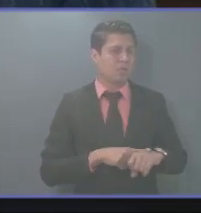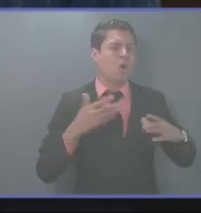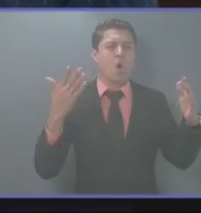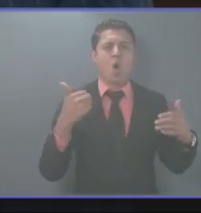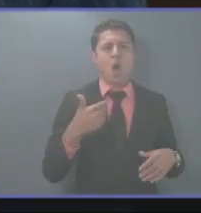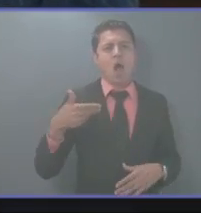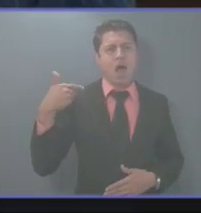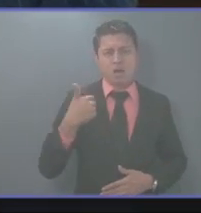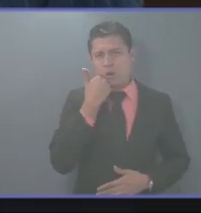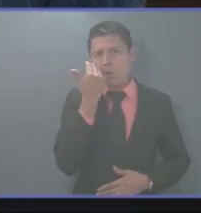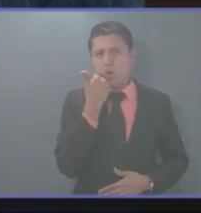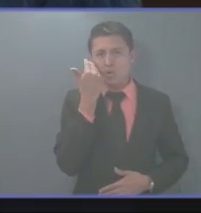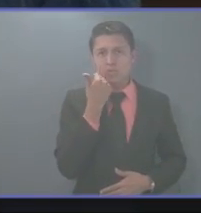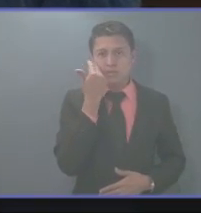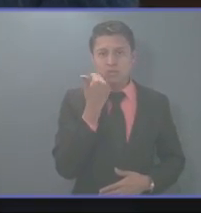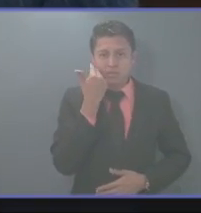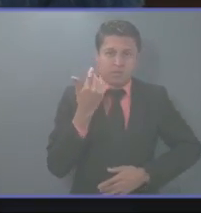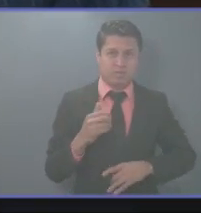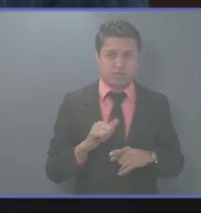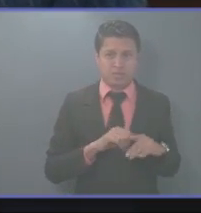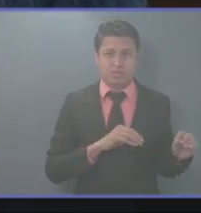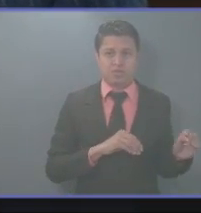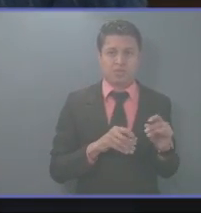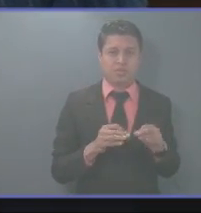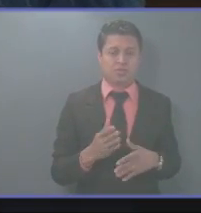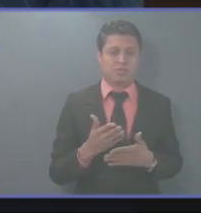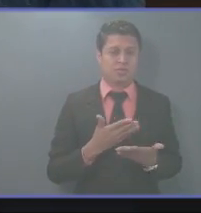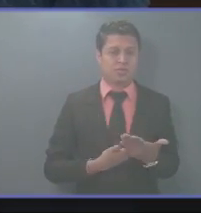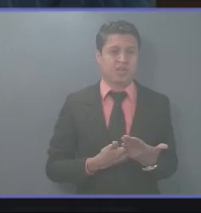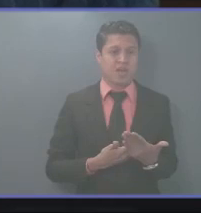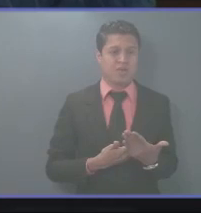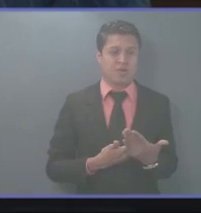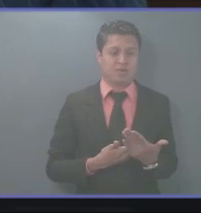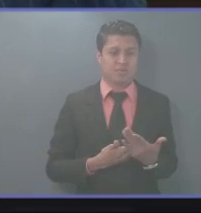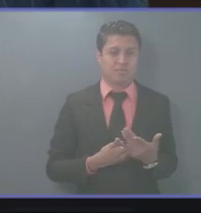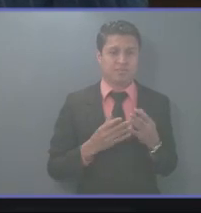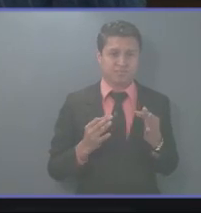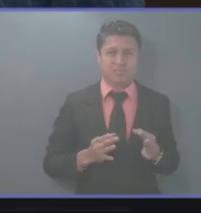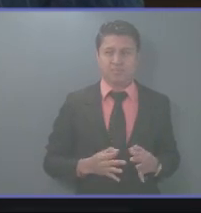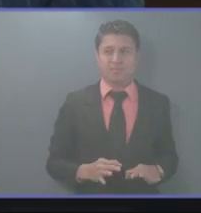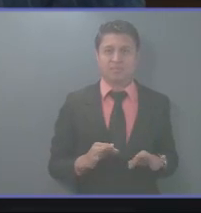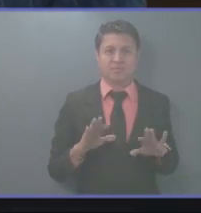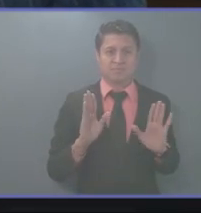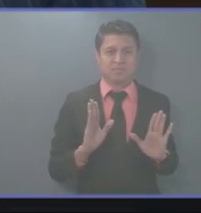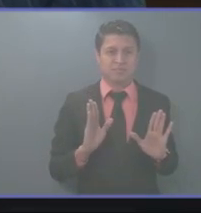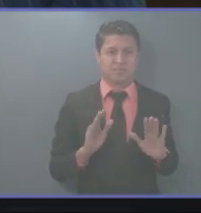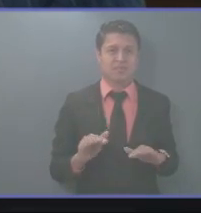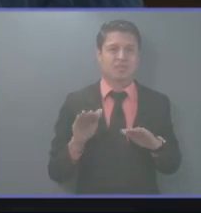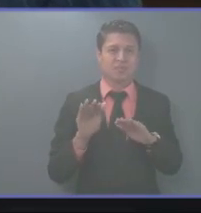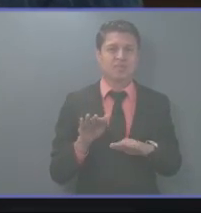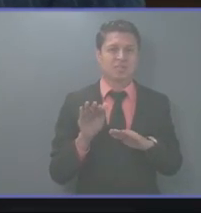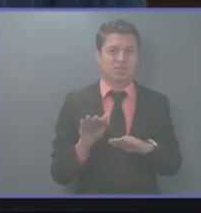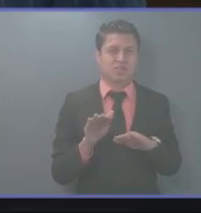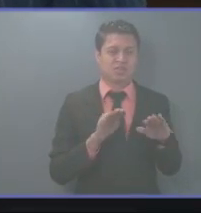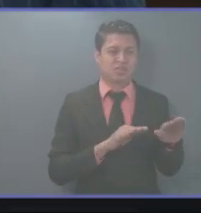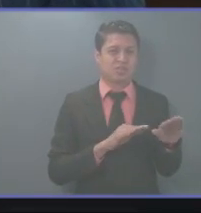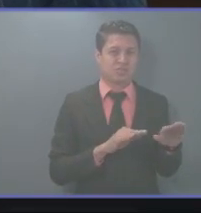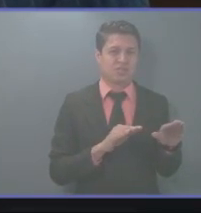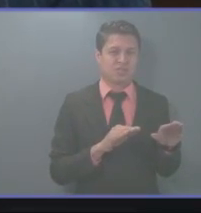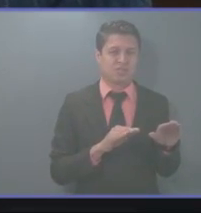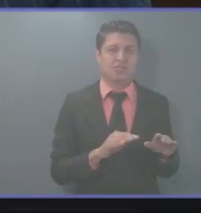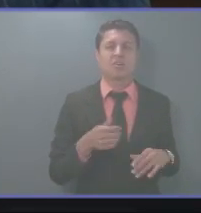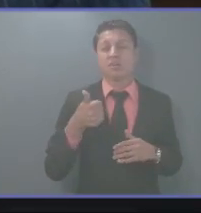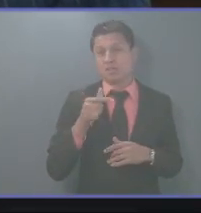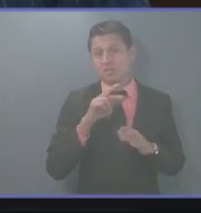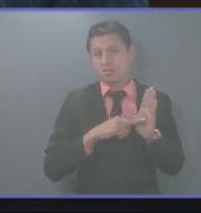juventud, parte de mi niñez, así como mi querido departamento, mi municipio de Usulután. Así que muchas gracias, colegas diputados. Muchas gracias